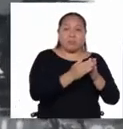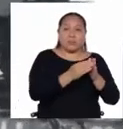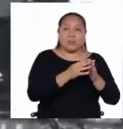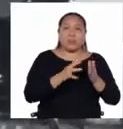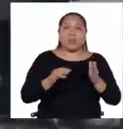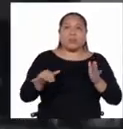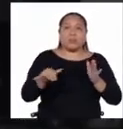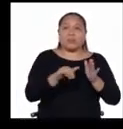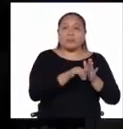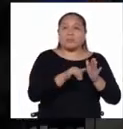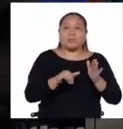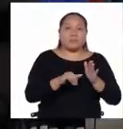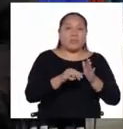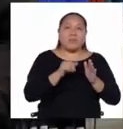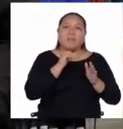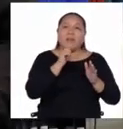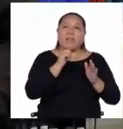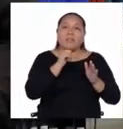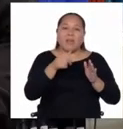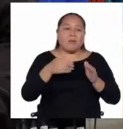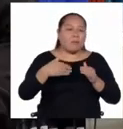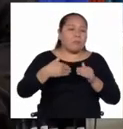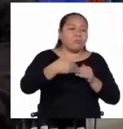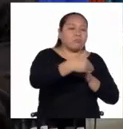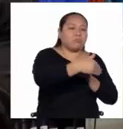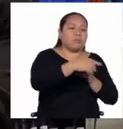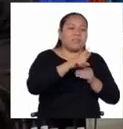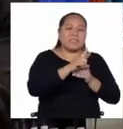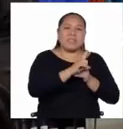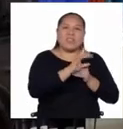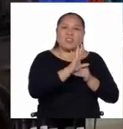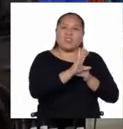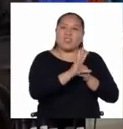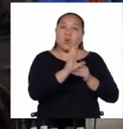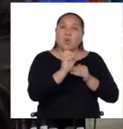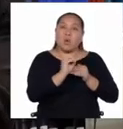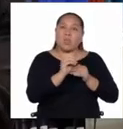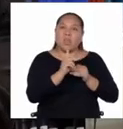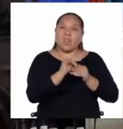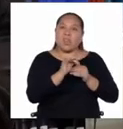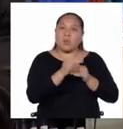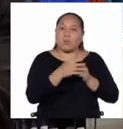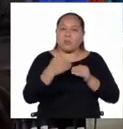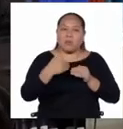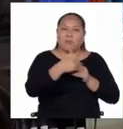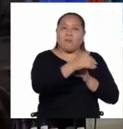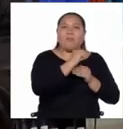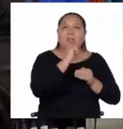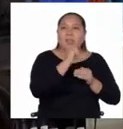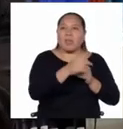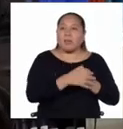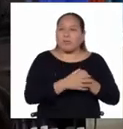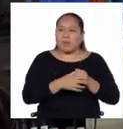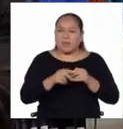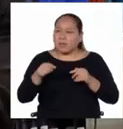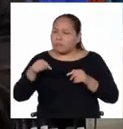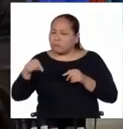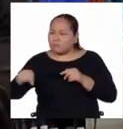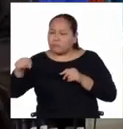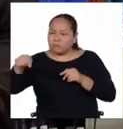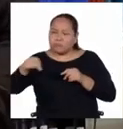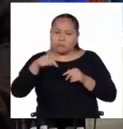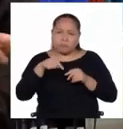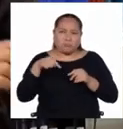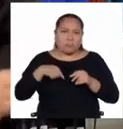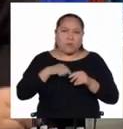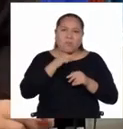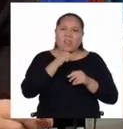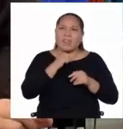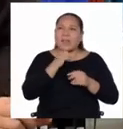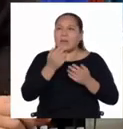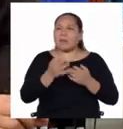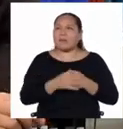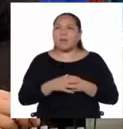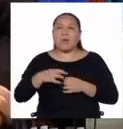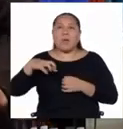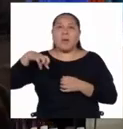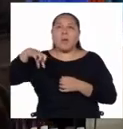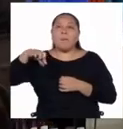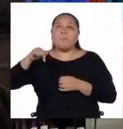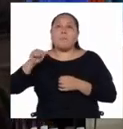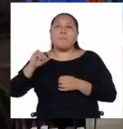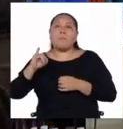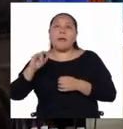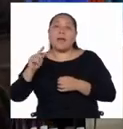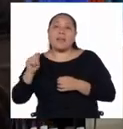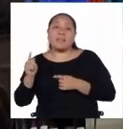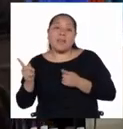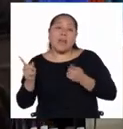de Cerro de Pasco, que era el destino final. Y con todas las otras líneas pasaba lo mismo, ¿no? Por ejemplo, la que de Paita debía llegar